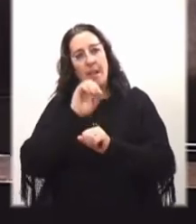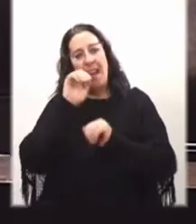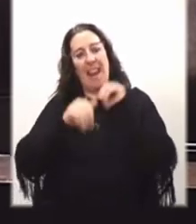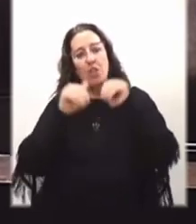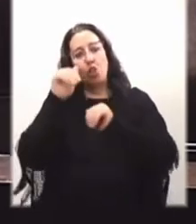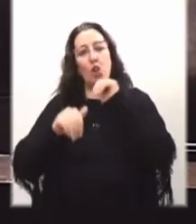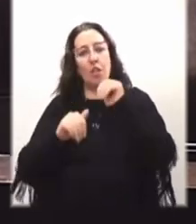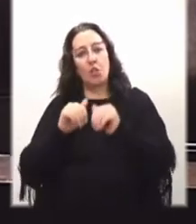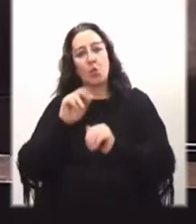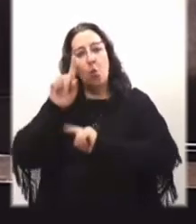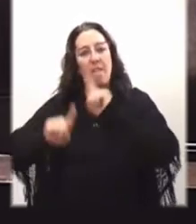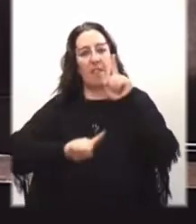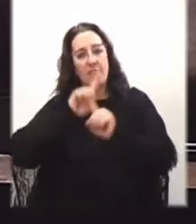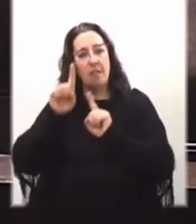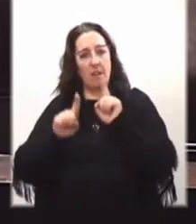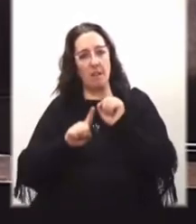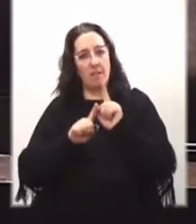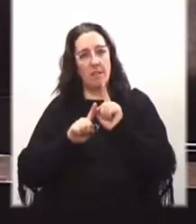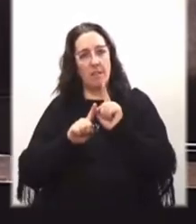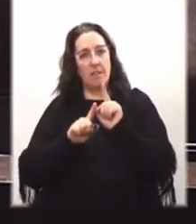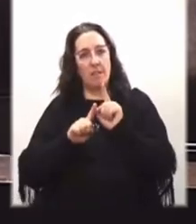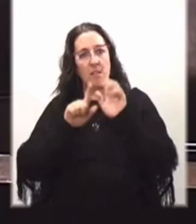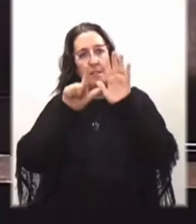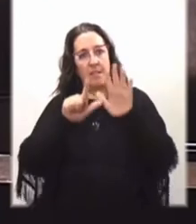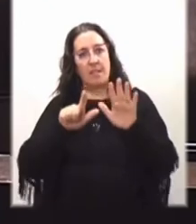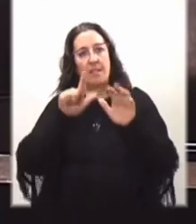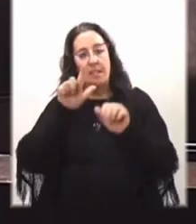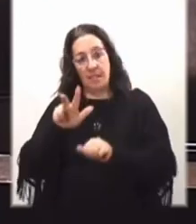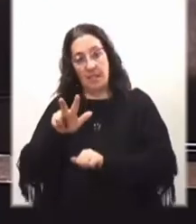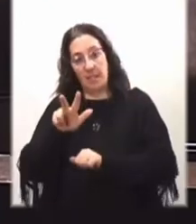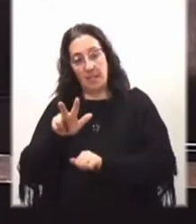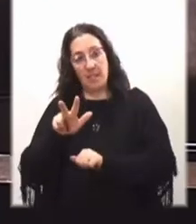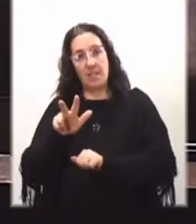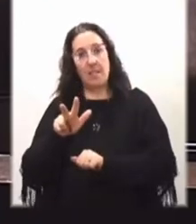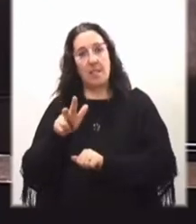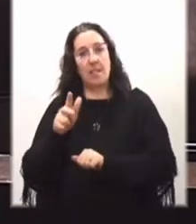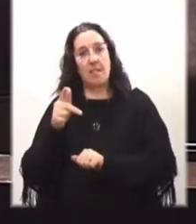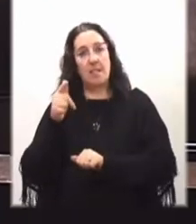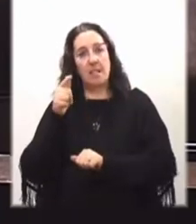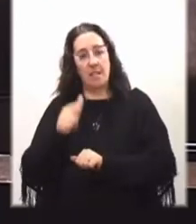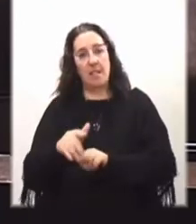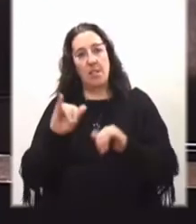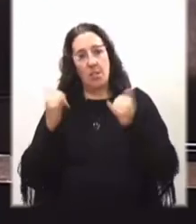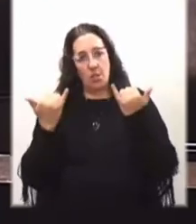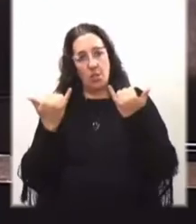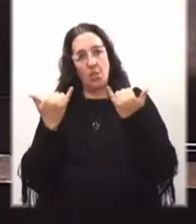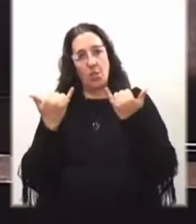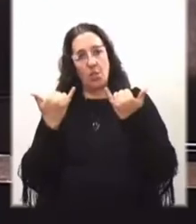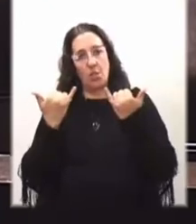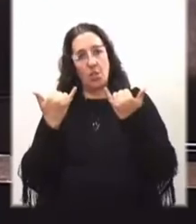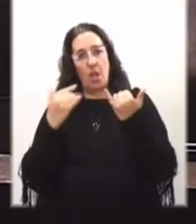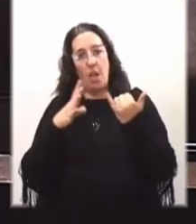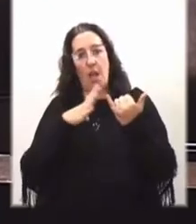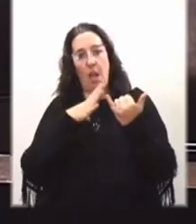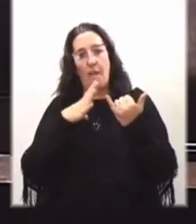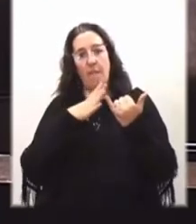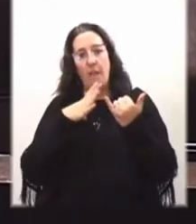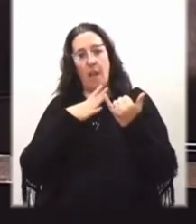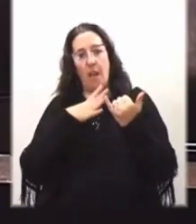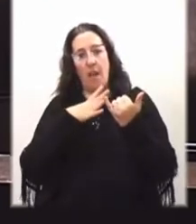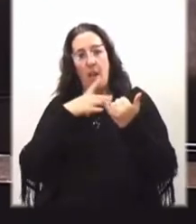universitarias, del 73, en las cuales, ya consumado el golpe de Estado,